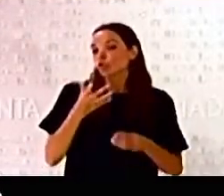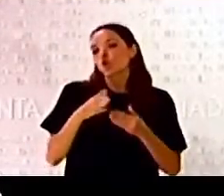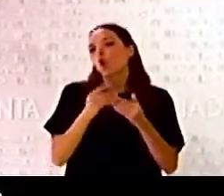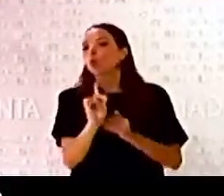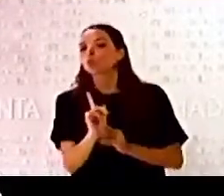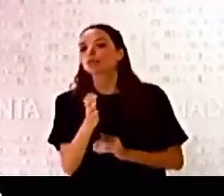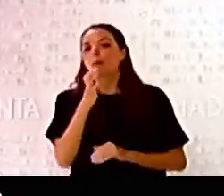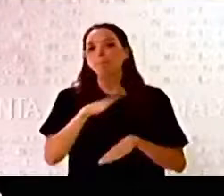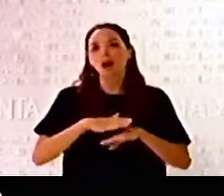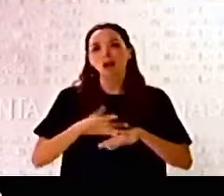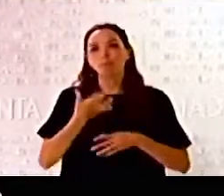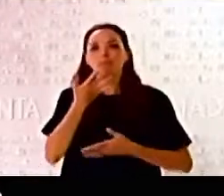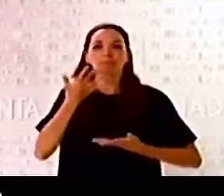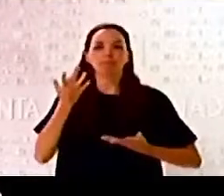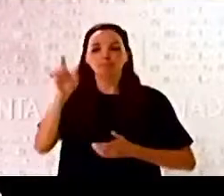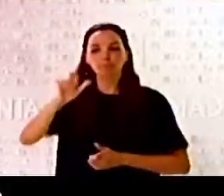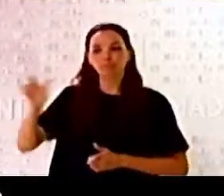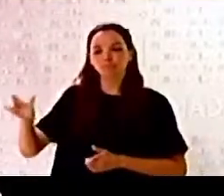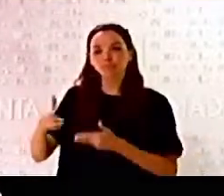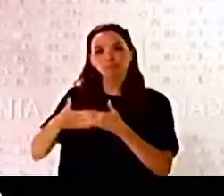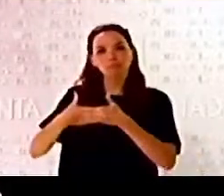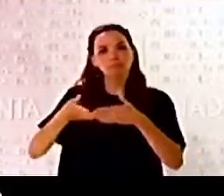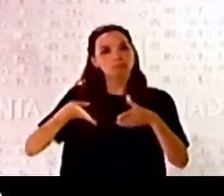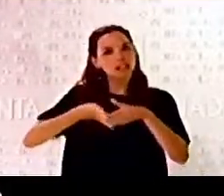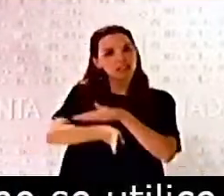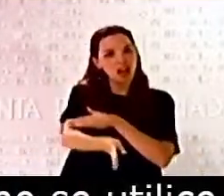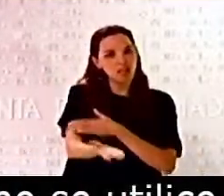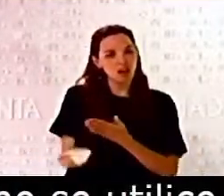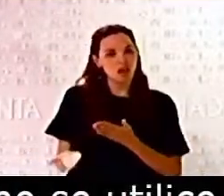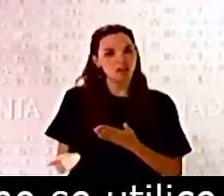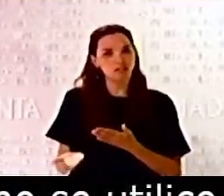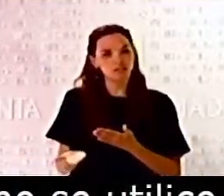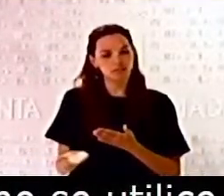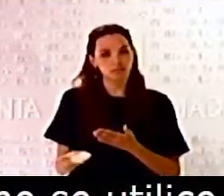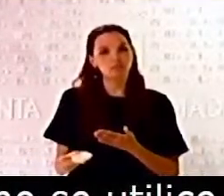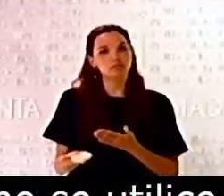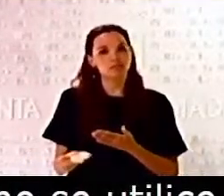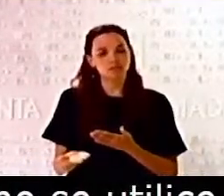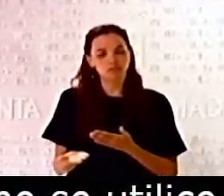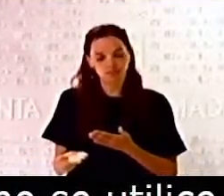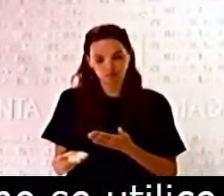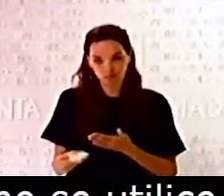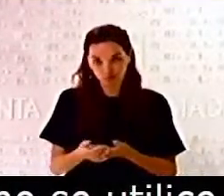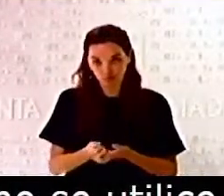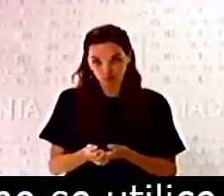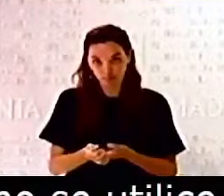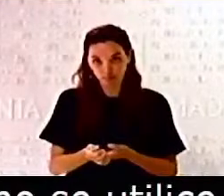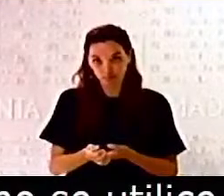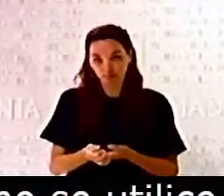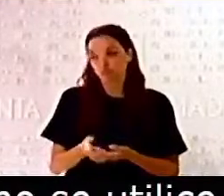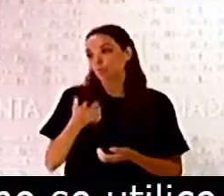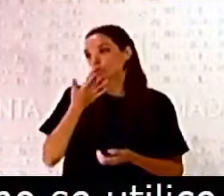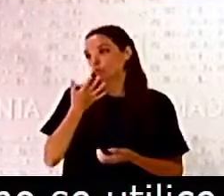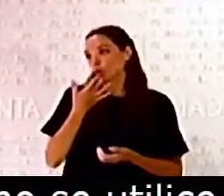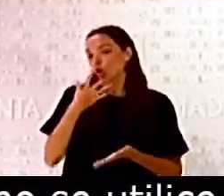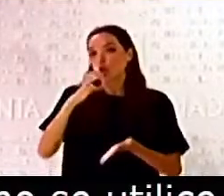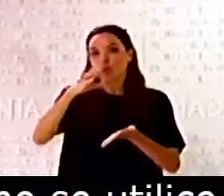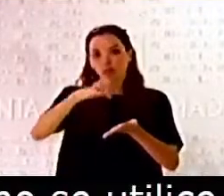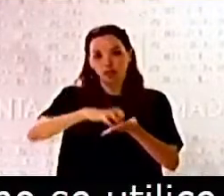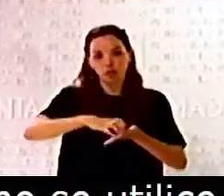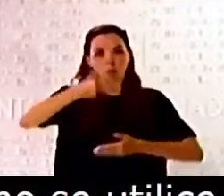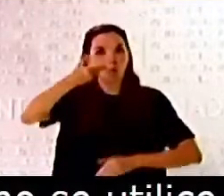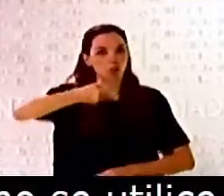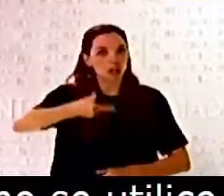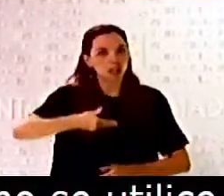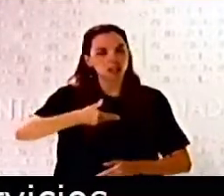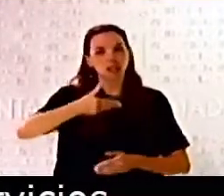para la entrada en dispositivos que presten servicios esenciales, se puede utilizar el